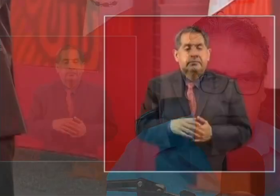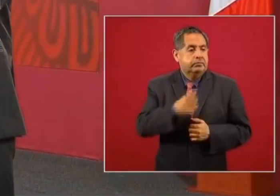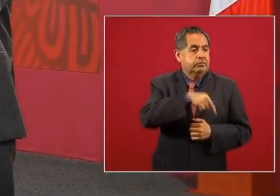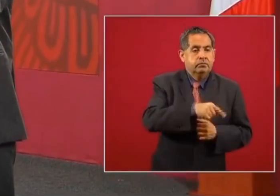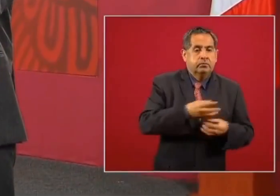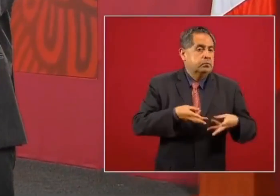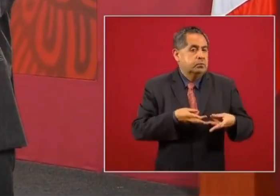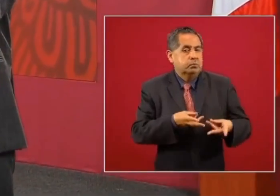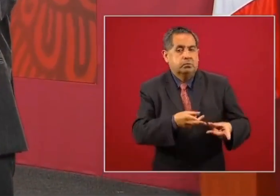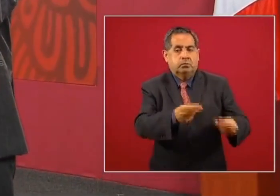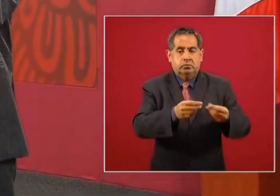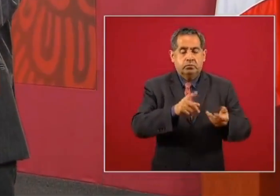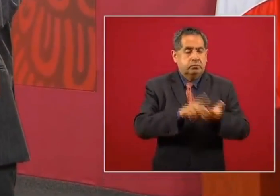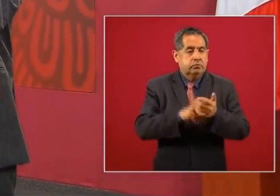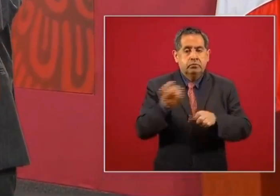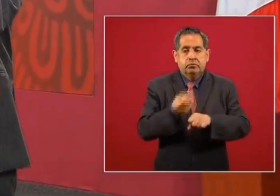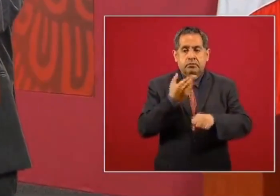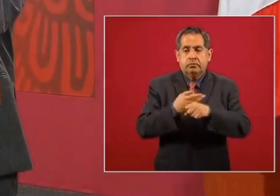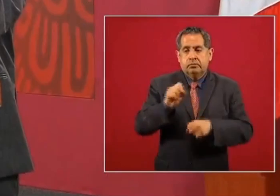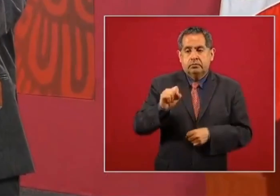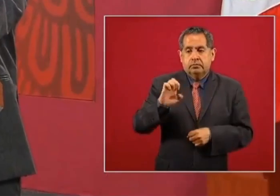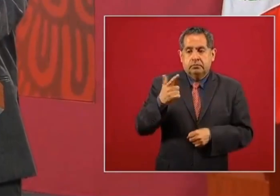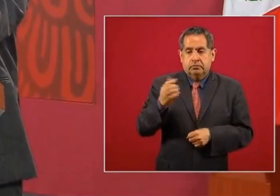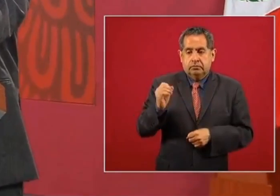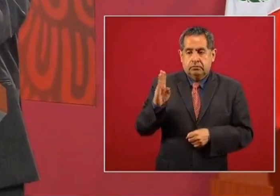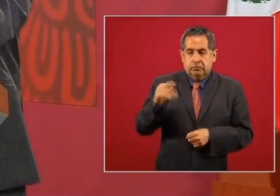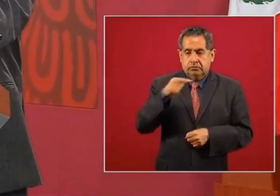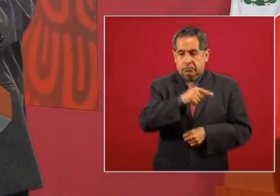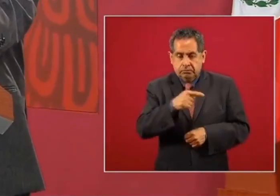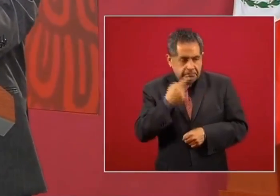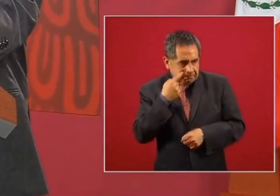gastos de la Secretaría de Gobernación